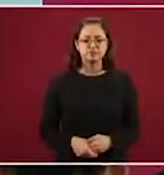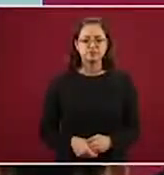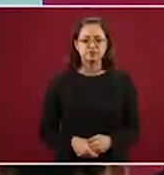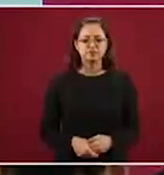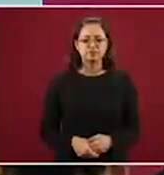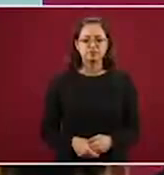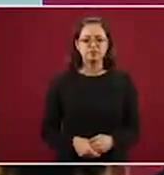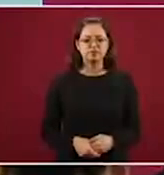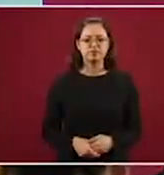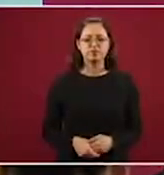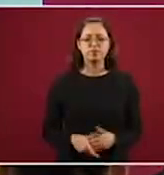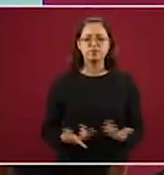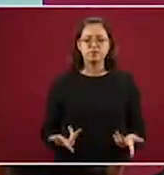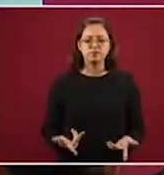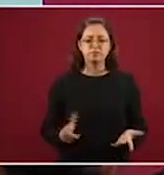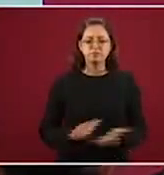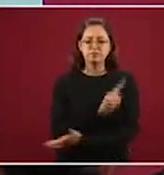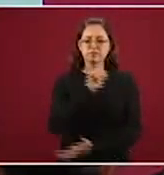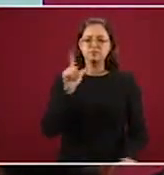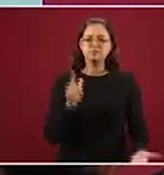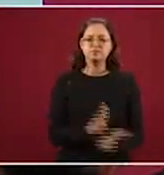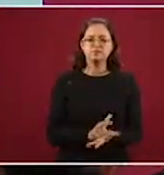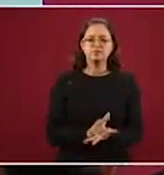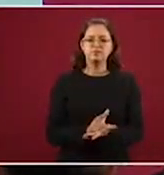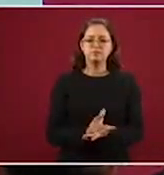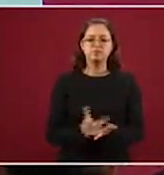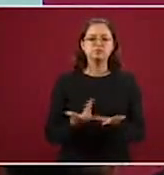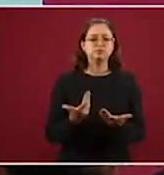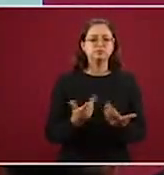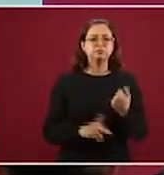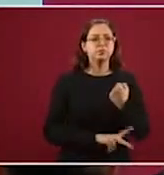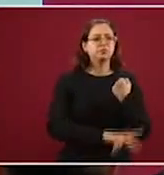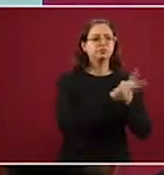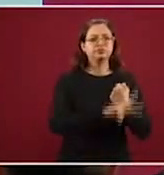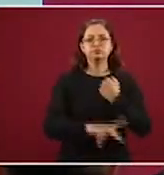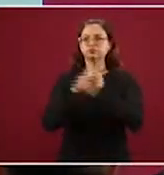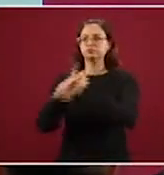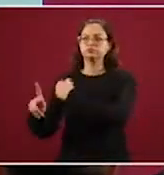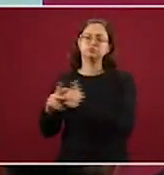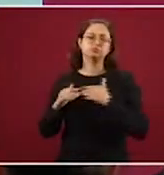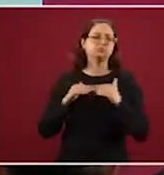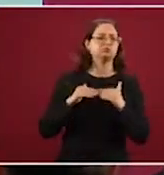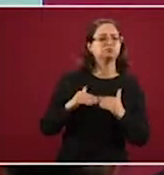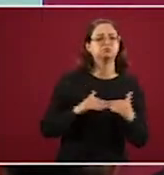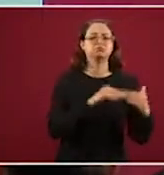La igualdad jurídica de los estados,